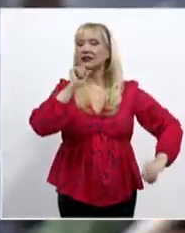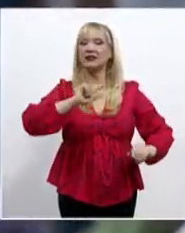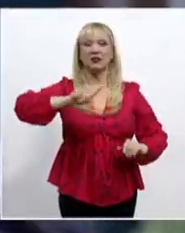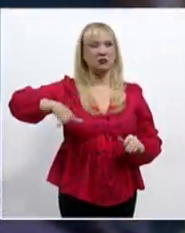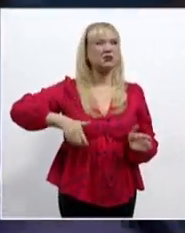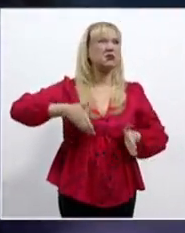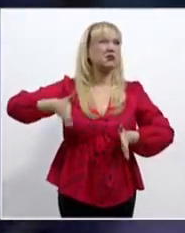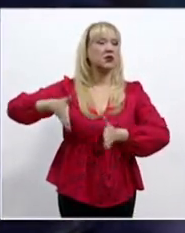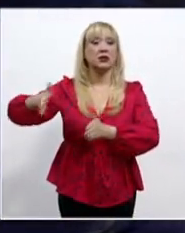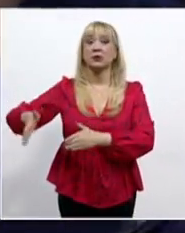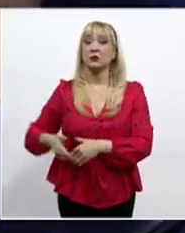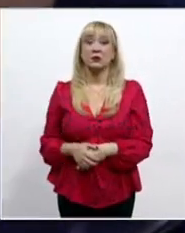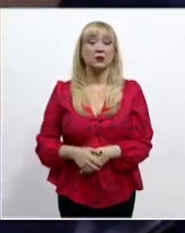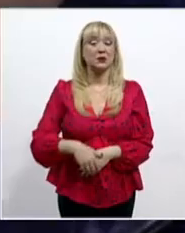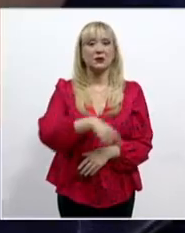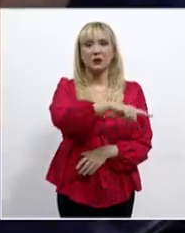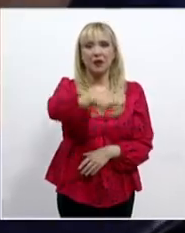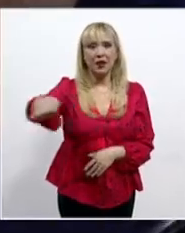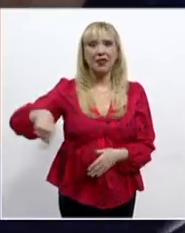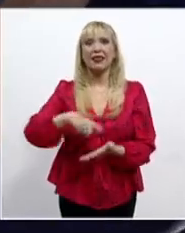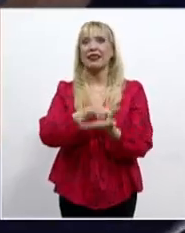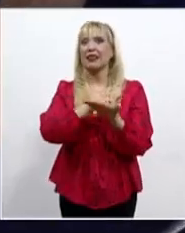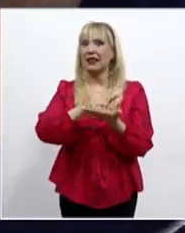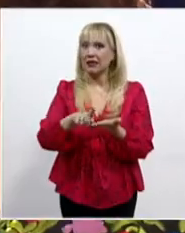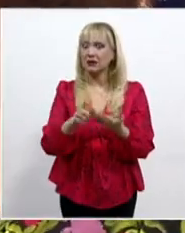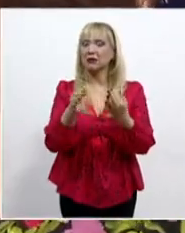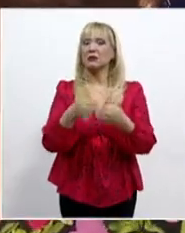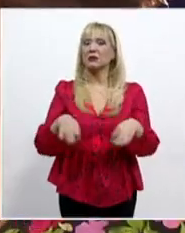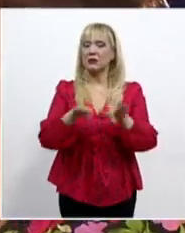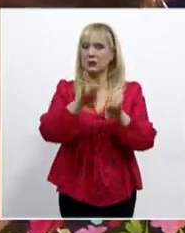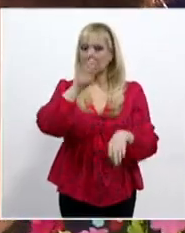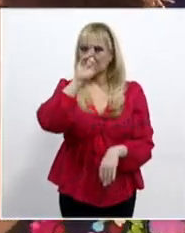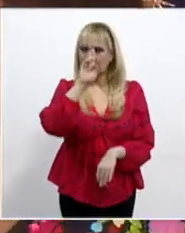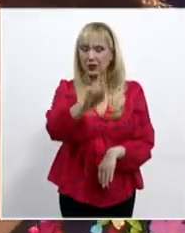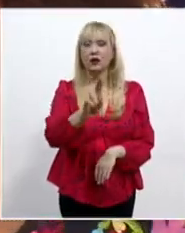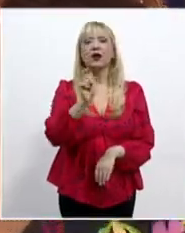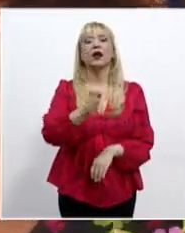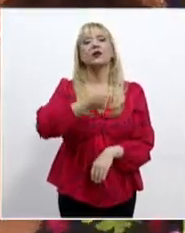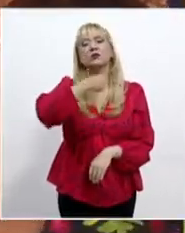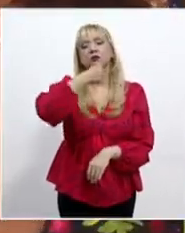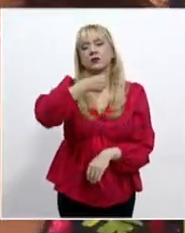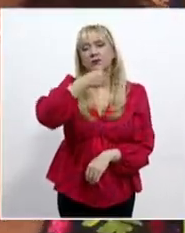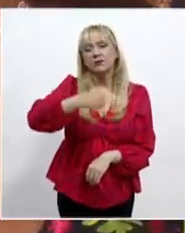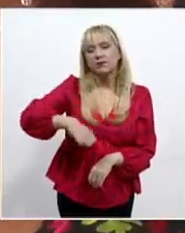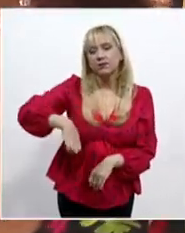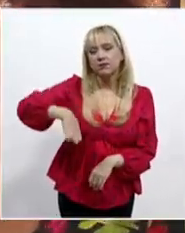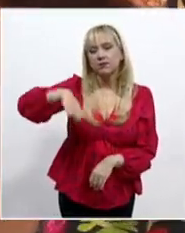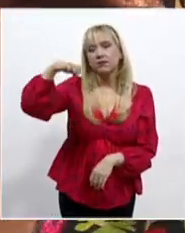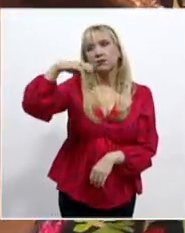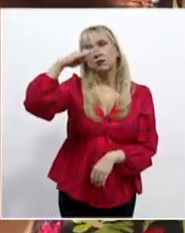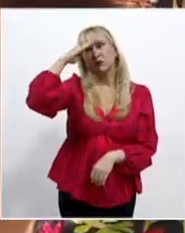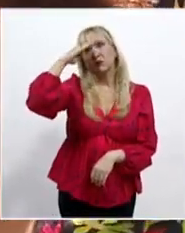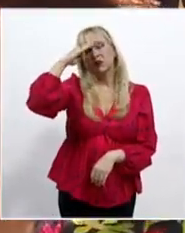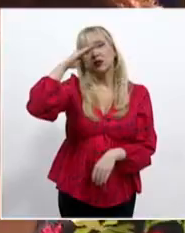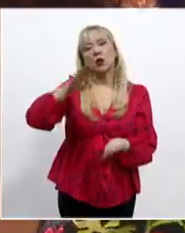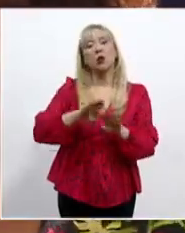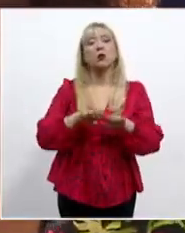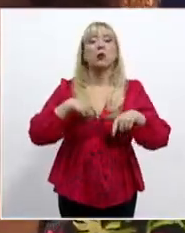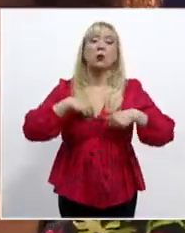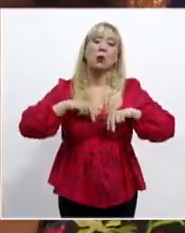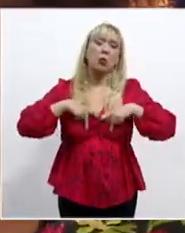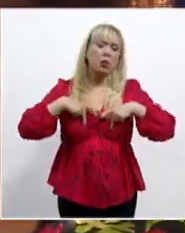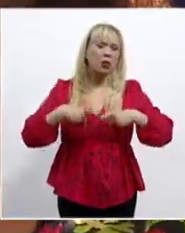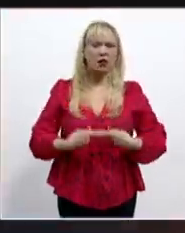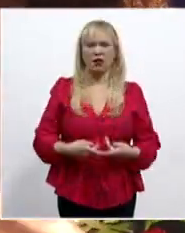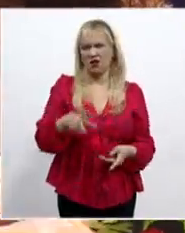para garantizar el ejercicio de sus derechos fundamentales. Si bien se precisa que la vejez no es en sí misma una situación de vulnerabilidad, el factor